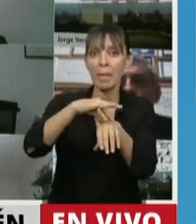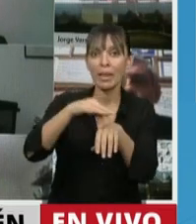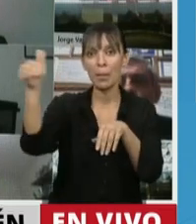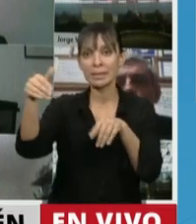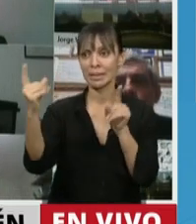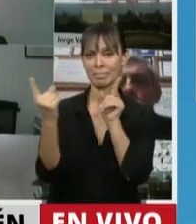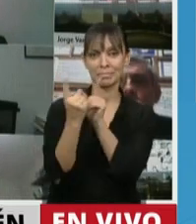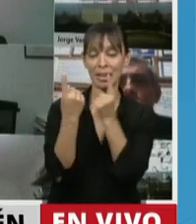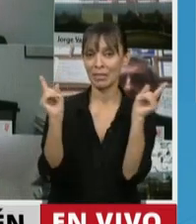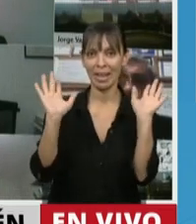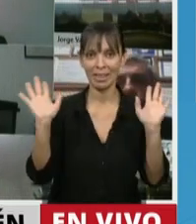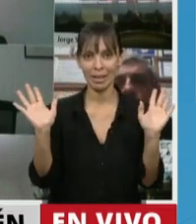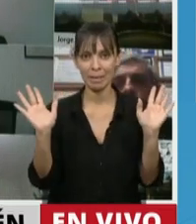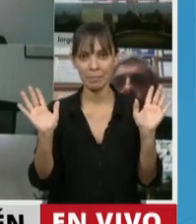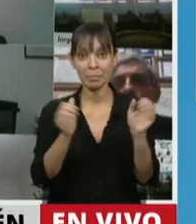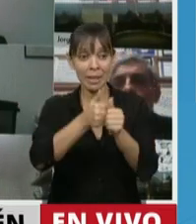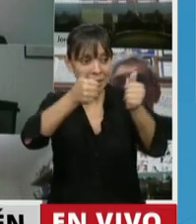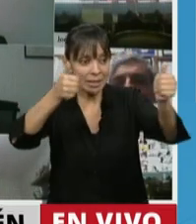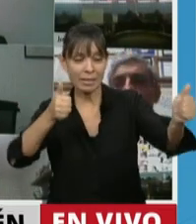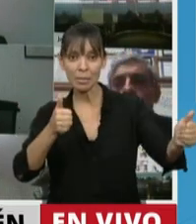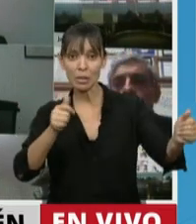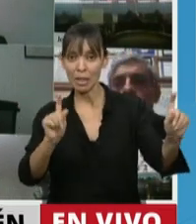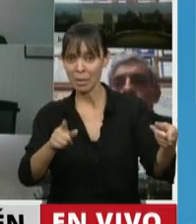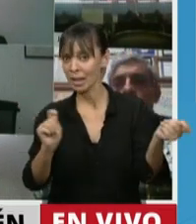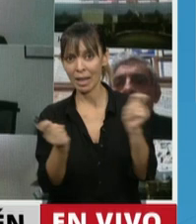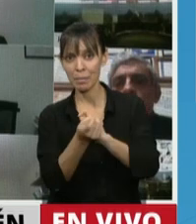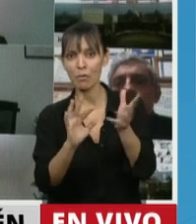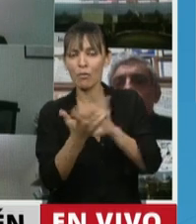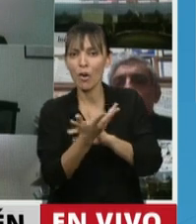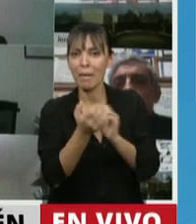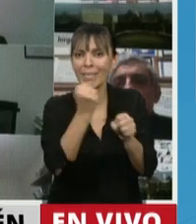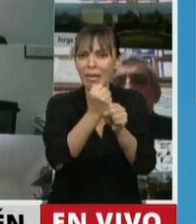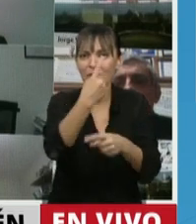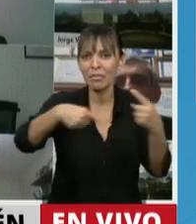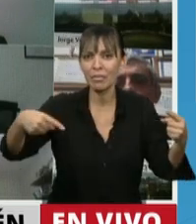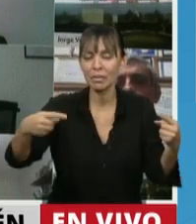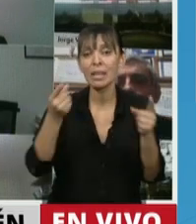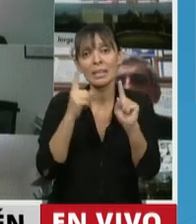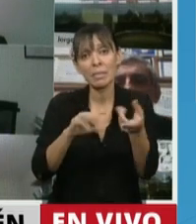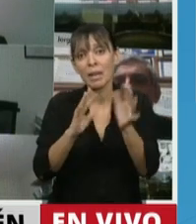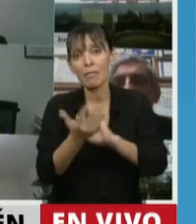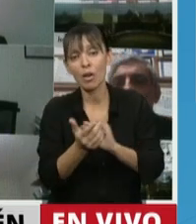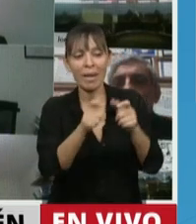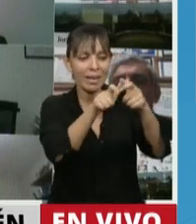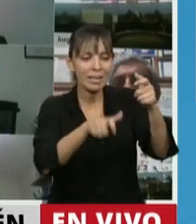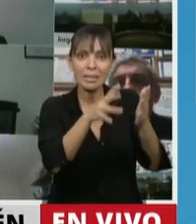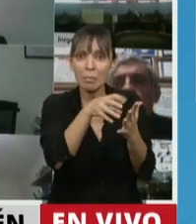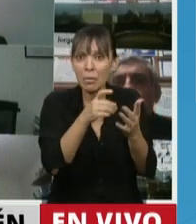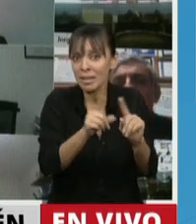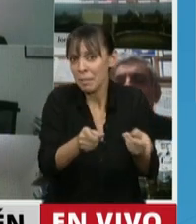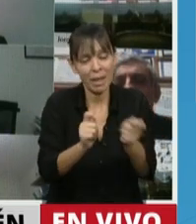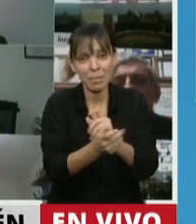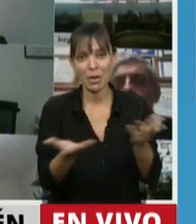El distanciamiento social cambió el normal desempeño de muchos procesos, entre ellos el proceso de receta de medicamentos.